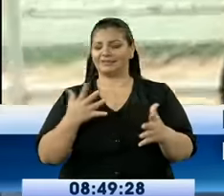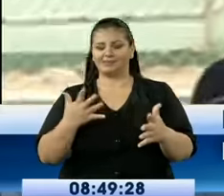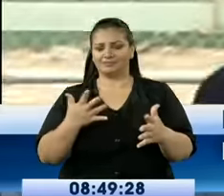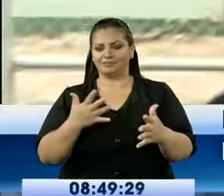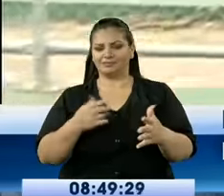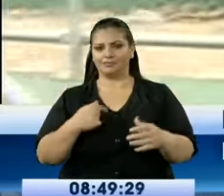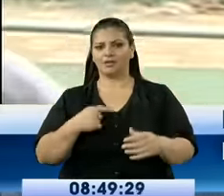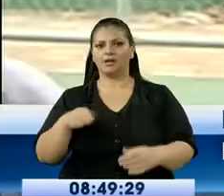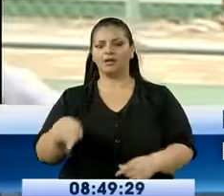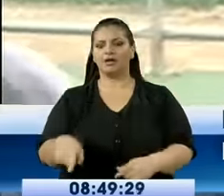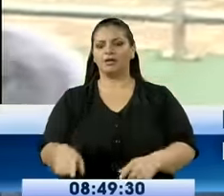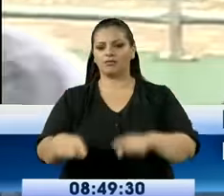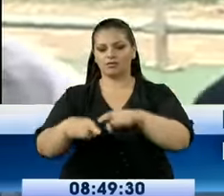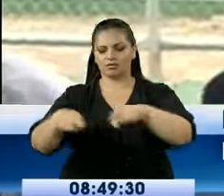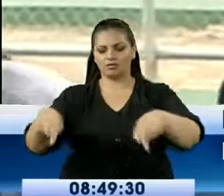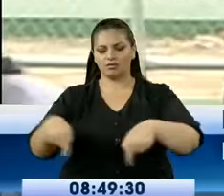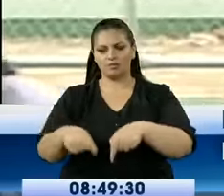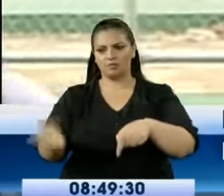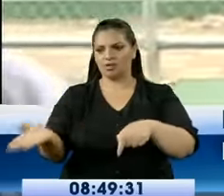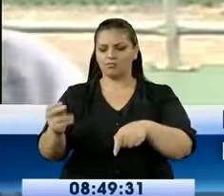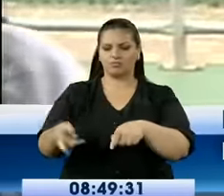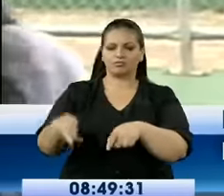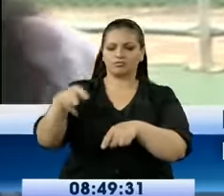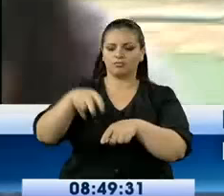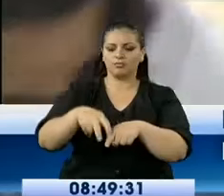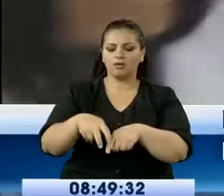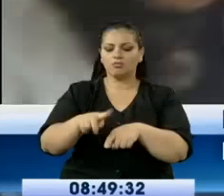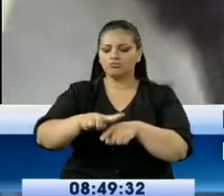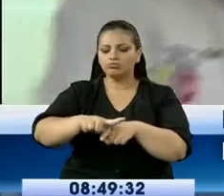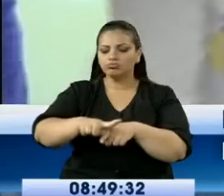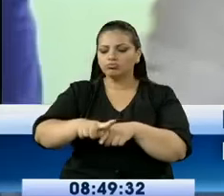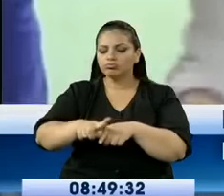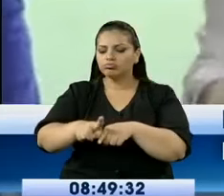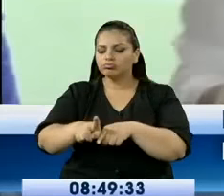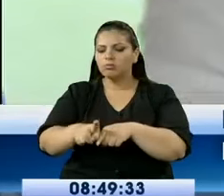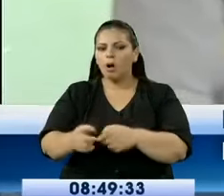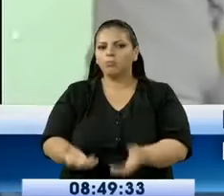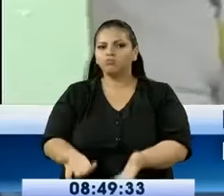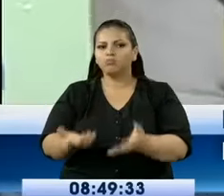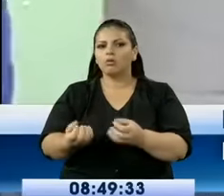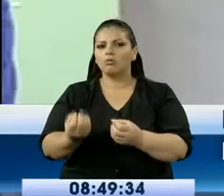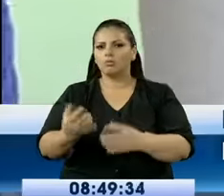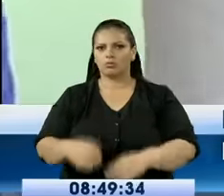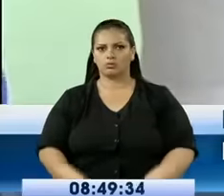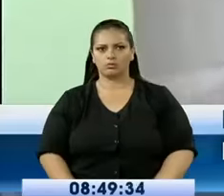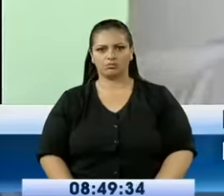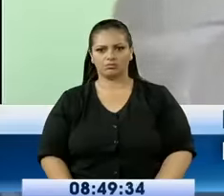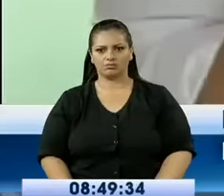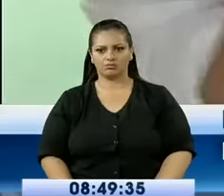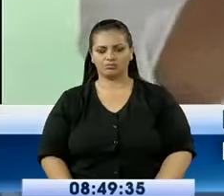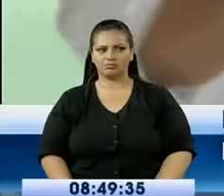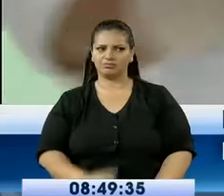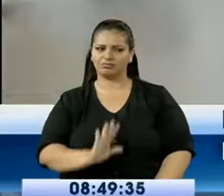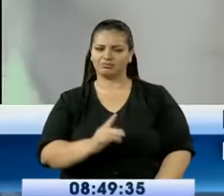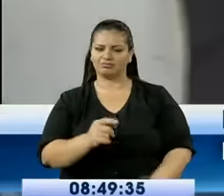va a decir en televisión nacional. Eso ni lo crea. Eso ni lo crea. Pero va a doler. Si duele,